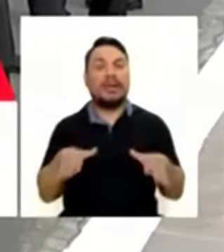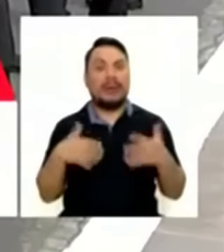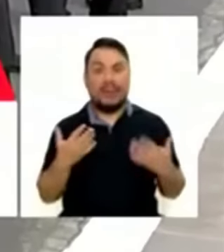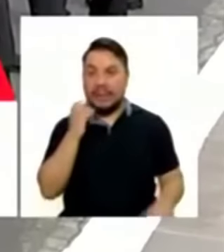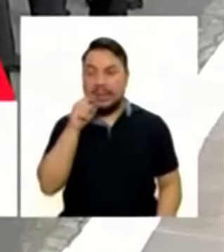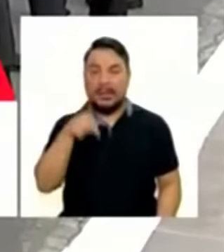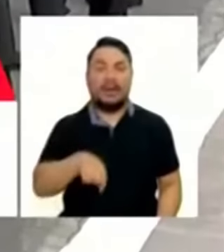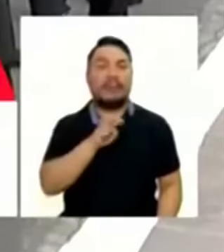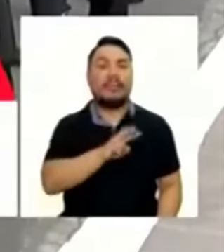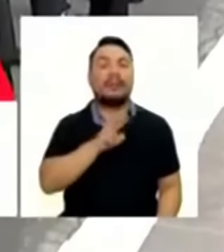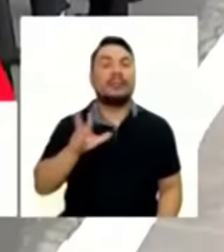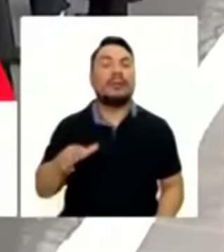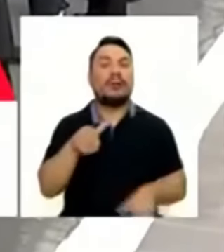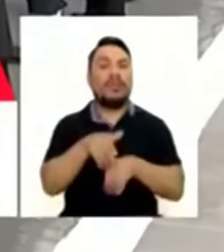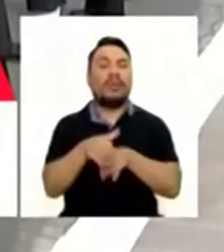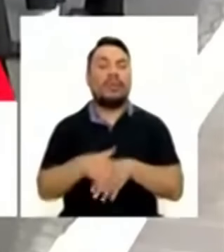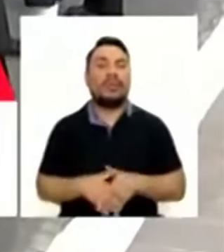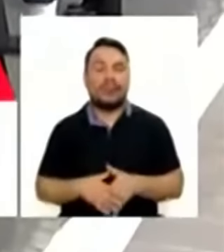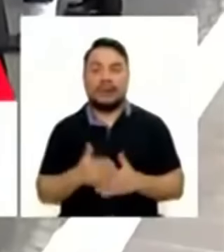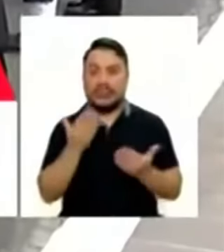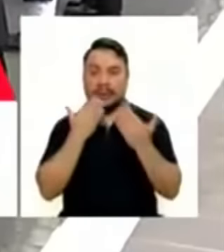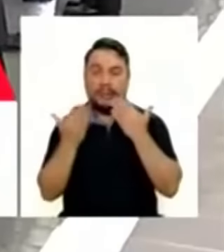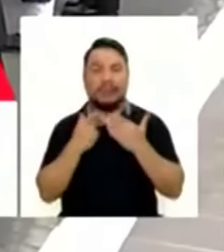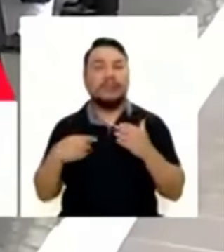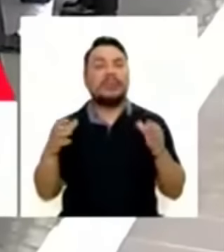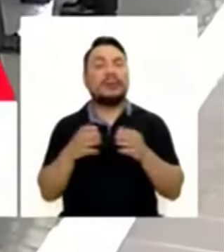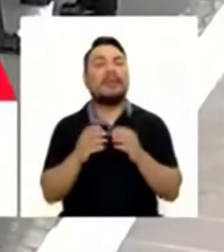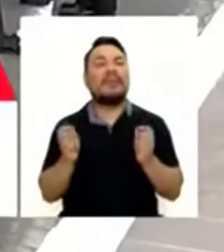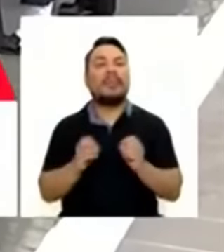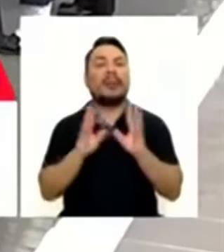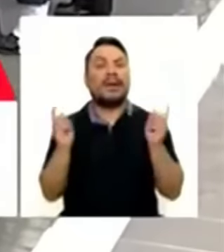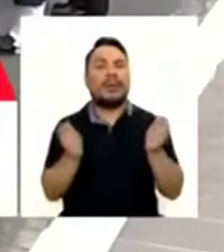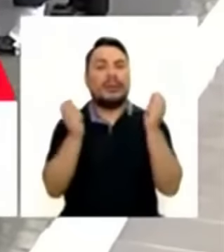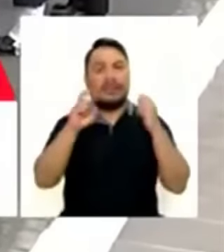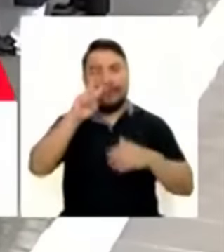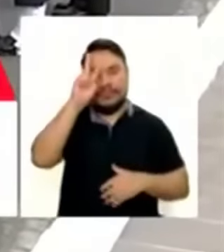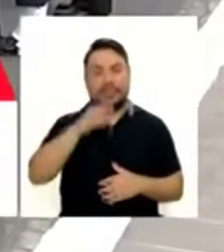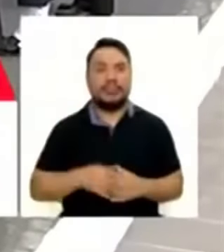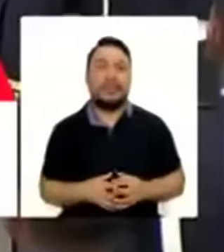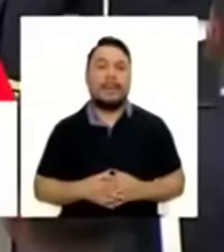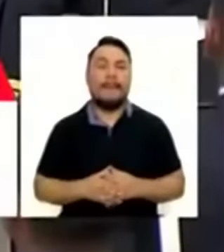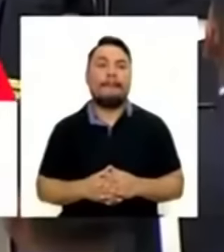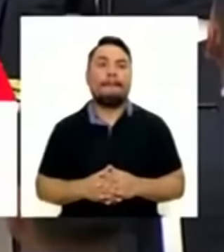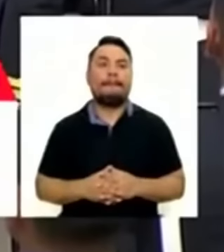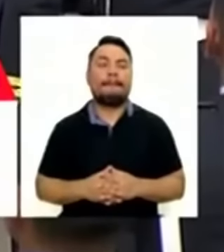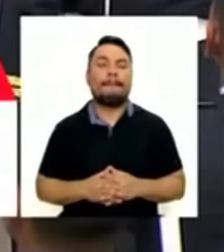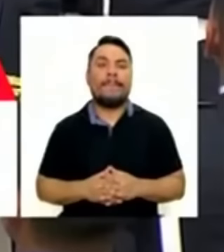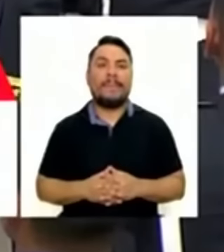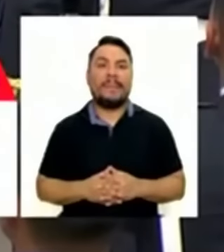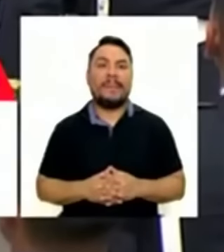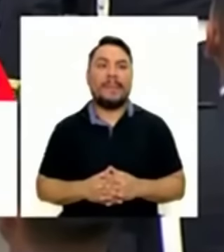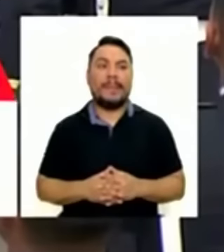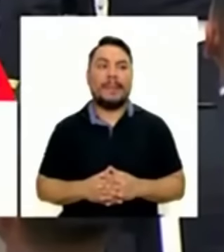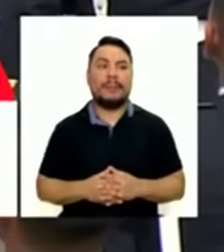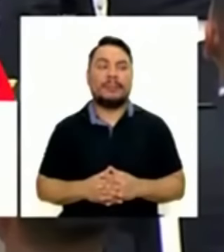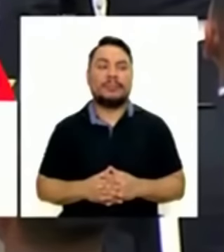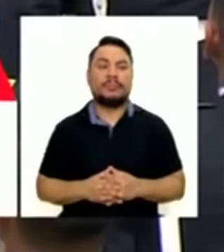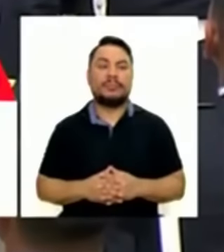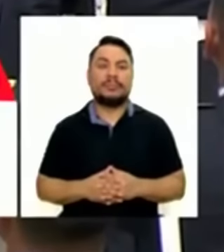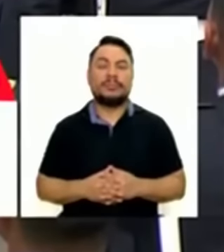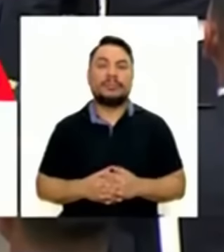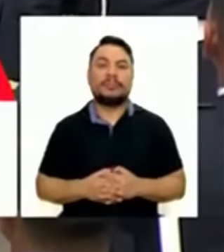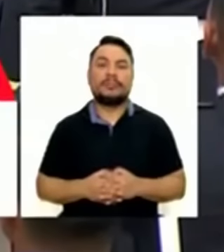que hoy 23 de julio se celebra el Día de la Fuerza Aérea del Perú. Y Jefa Suprema de las Fuerzas Armadas y Policía Nacional del Perú,